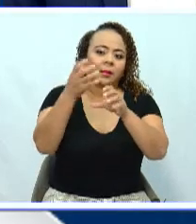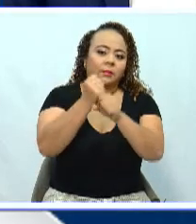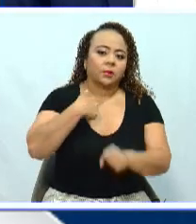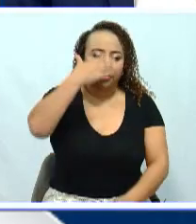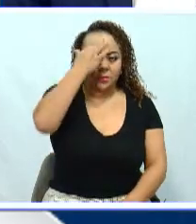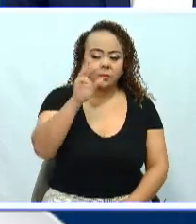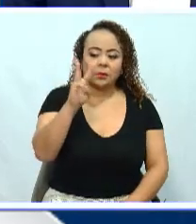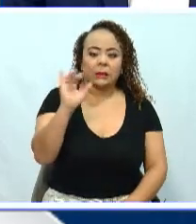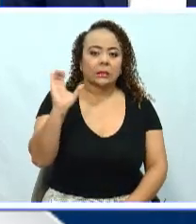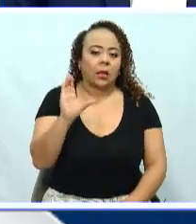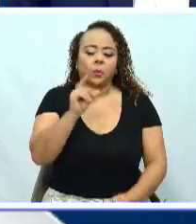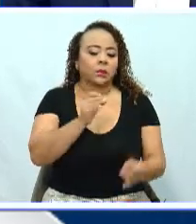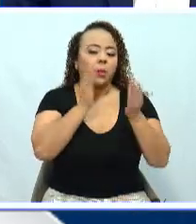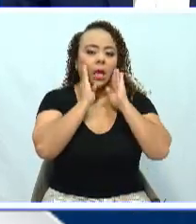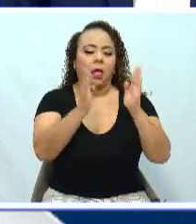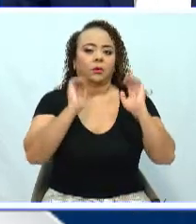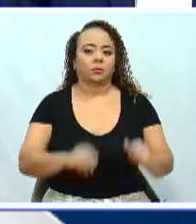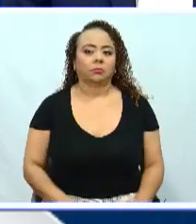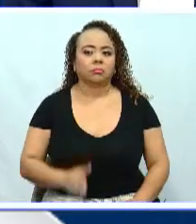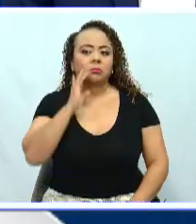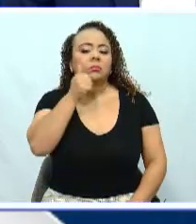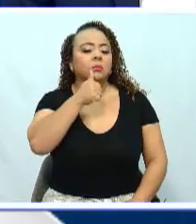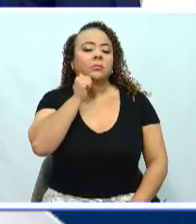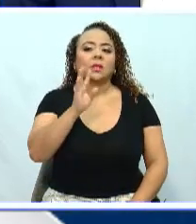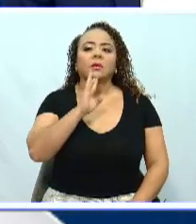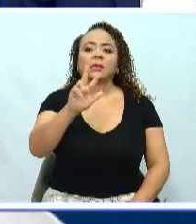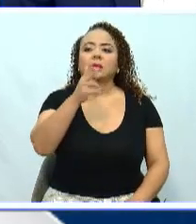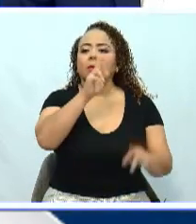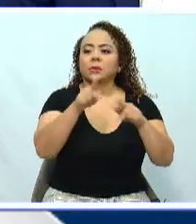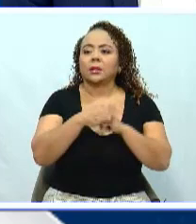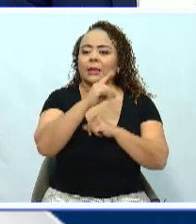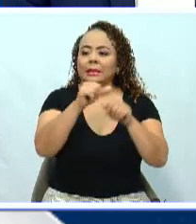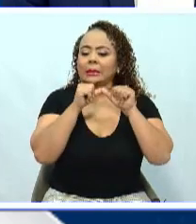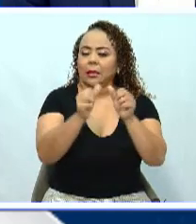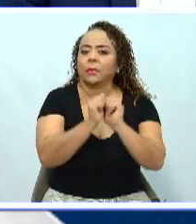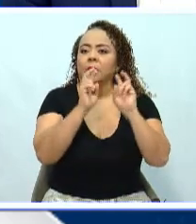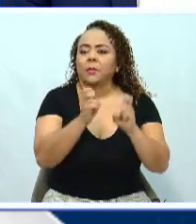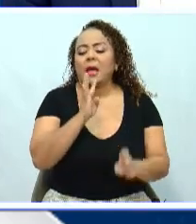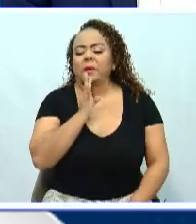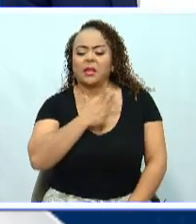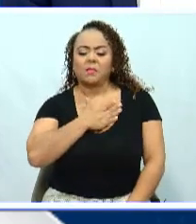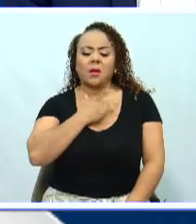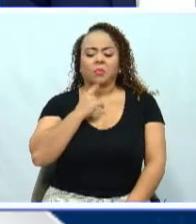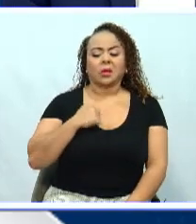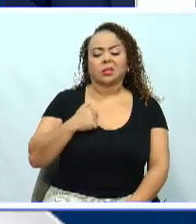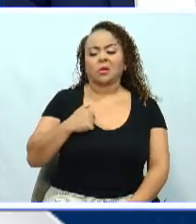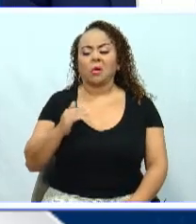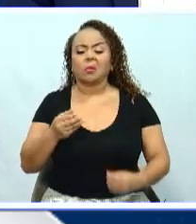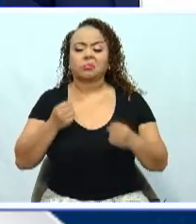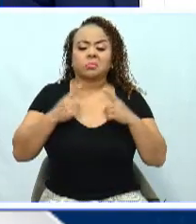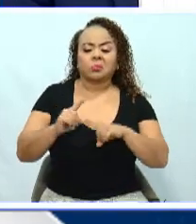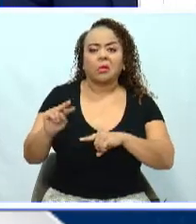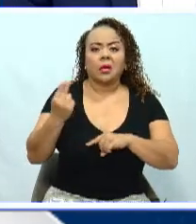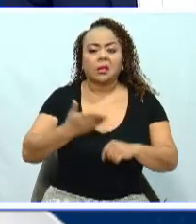Walter Center no está desubicado Sí sí porque ayer Sí habla en tercera persona y sigue con el tema de que hablan de mí porque yo genero noticia porque